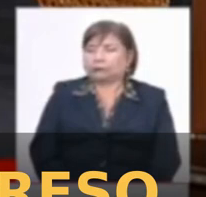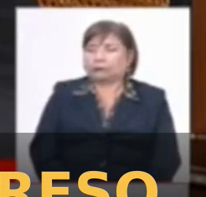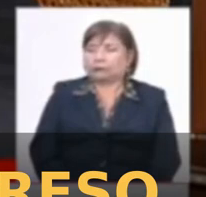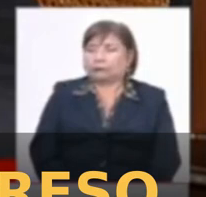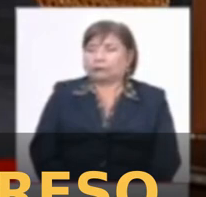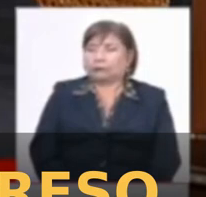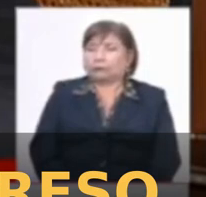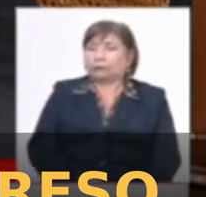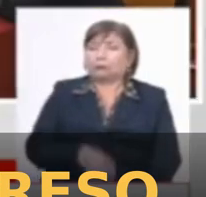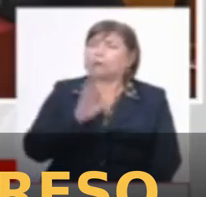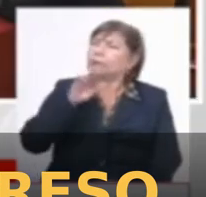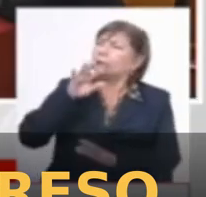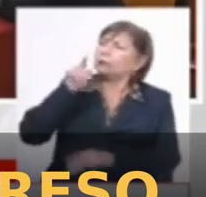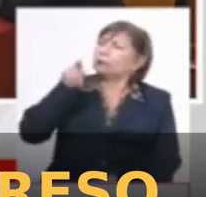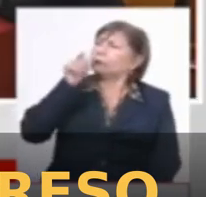Usted declaró